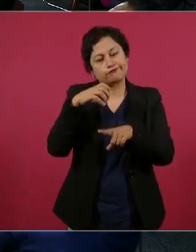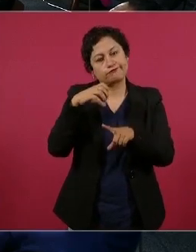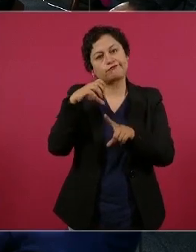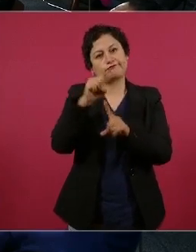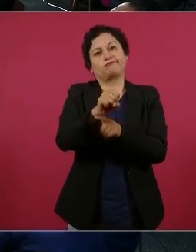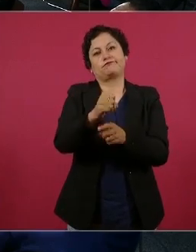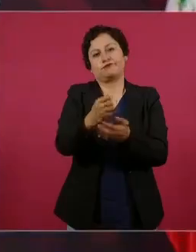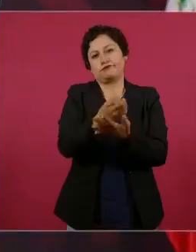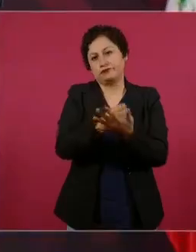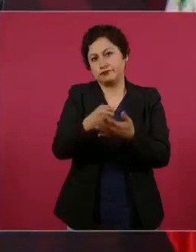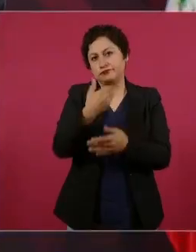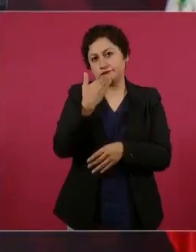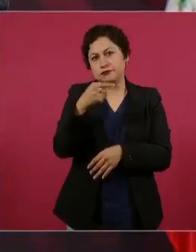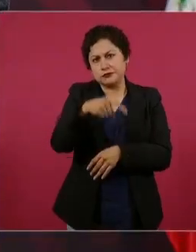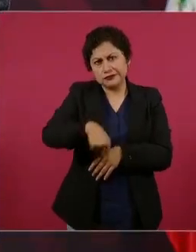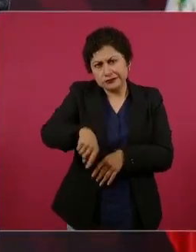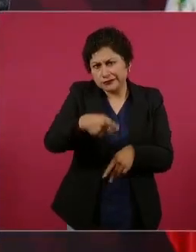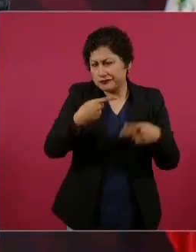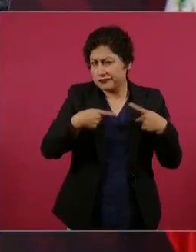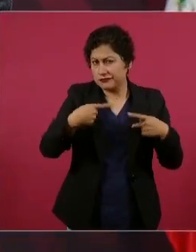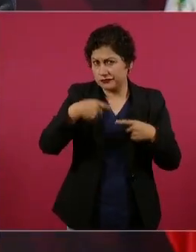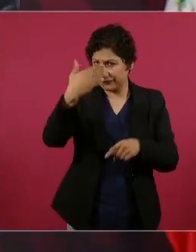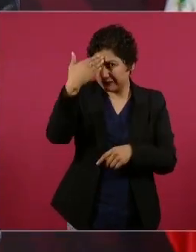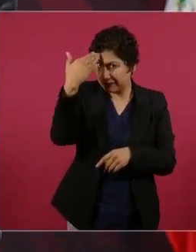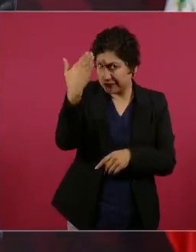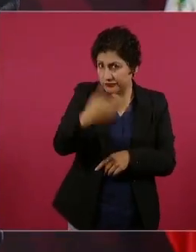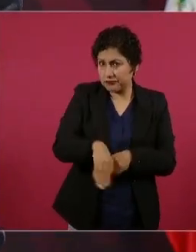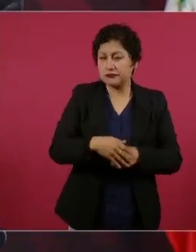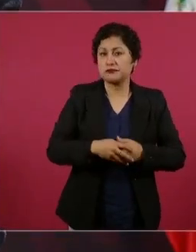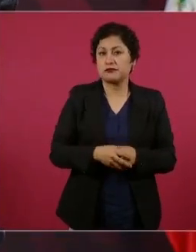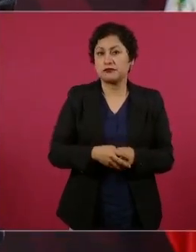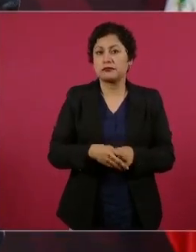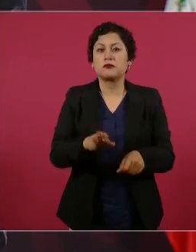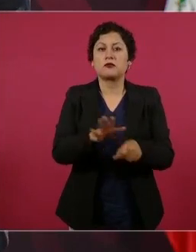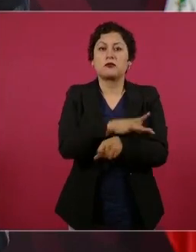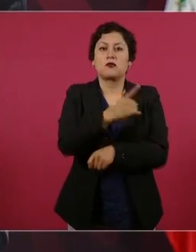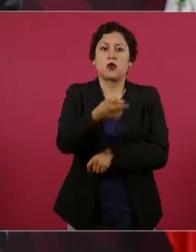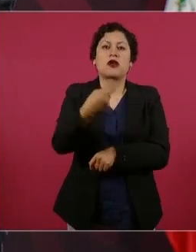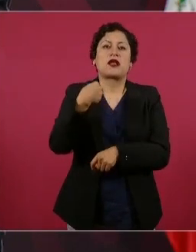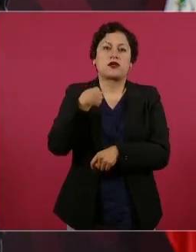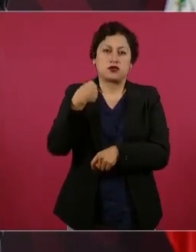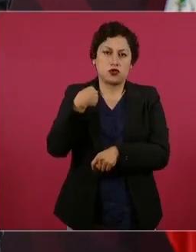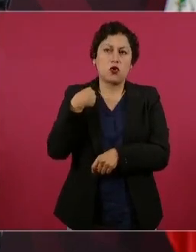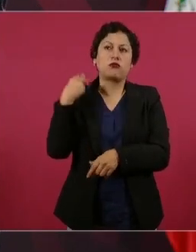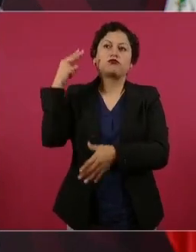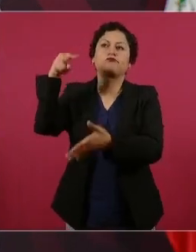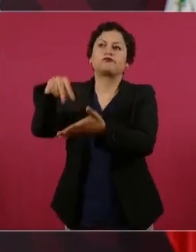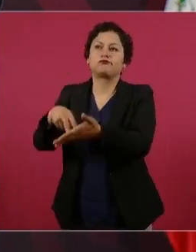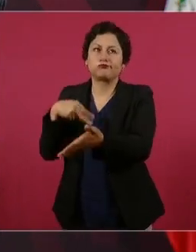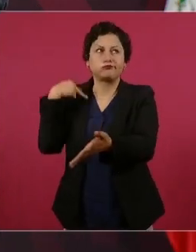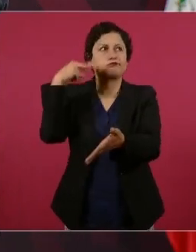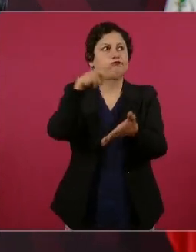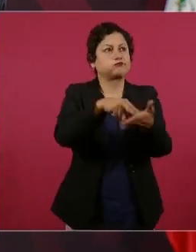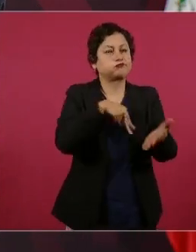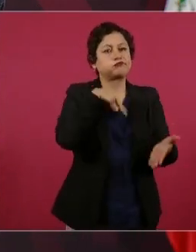lo saben los trabajadores, porque yo en mis recorridos me agradecen